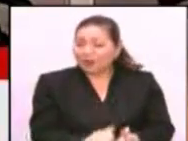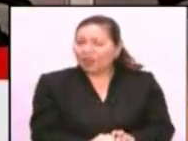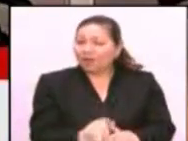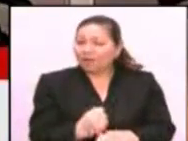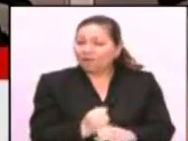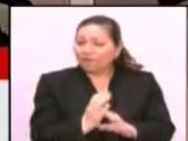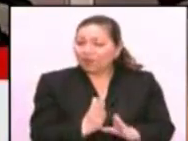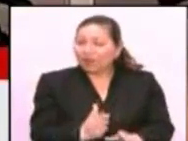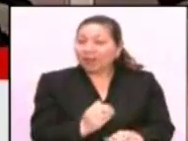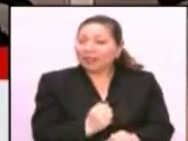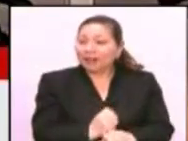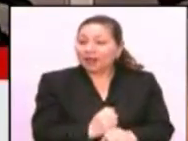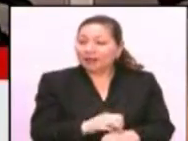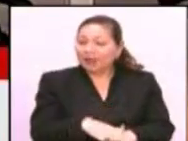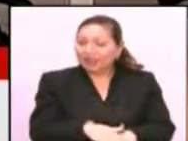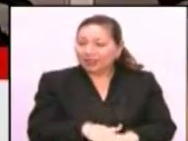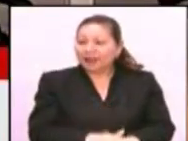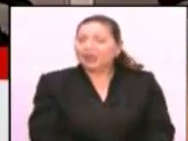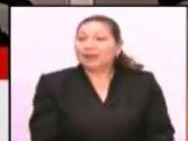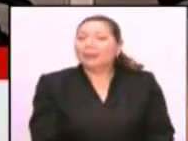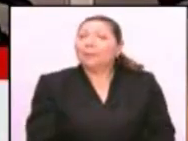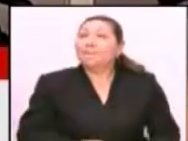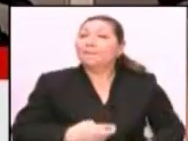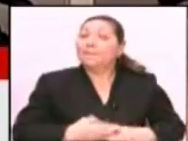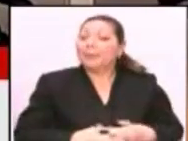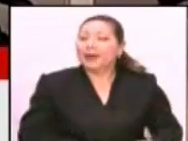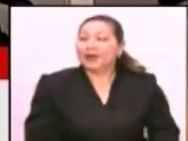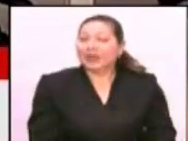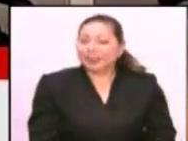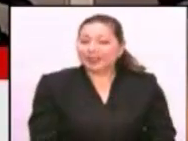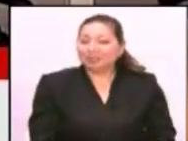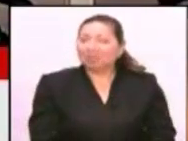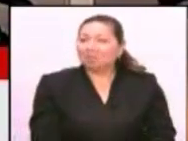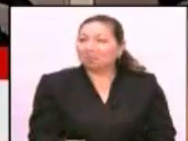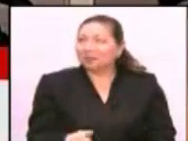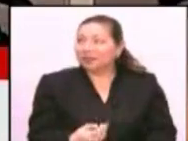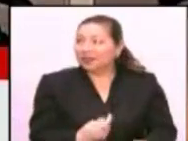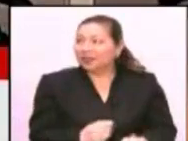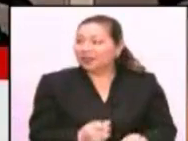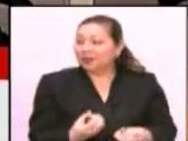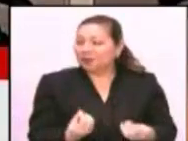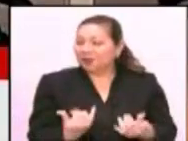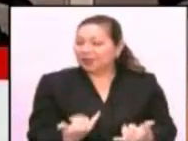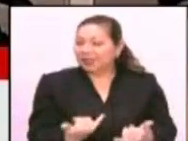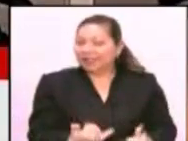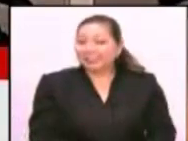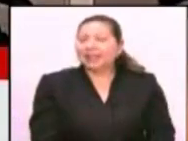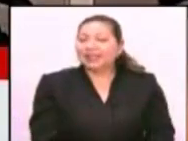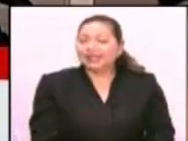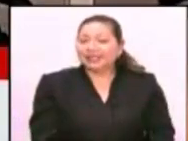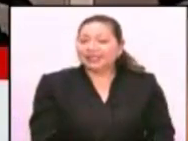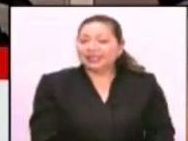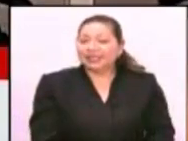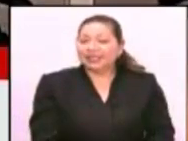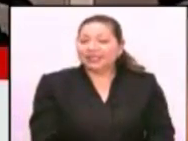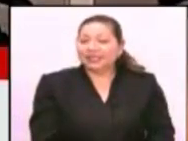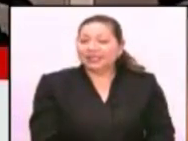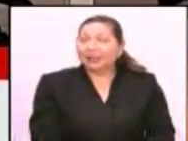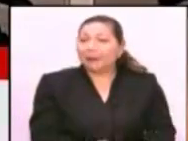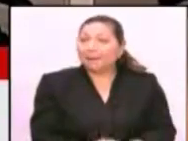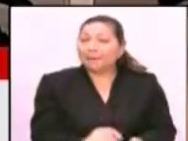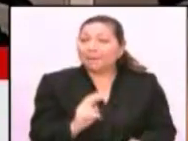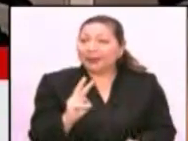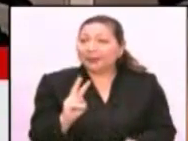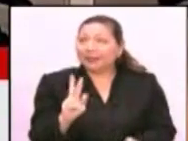a formalizar los trabajos, a hacer una cárcel realmente productiva, ¿no es cierto? Y no un caso de explotación como a veces sucede. Tenemos más de